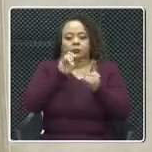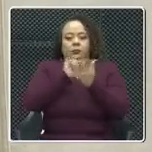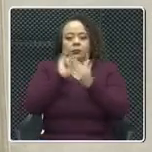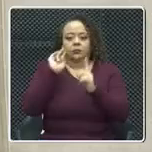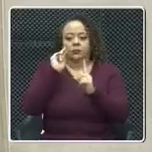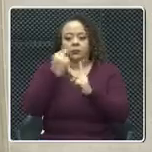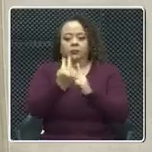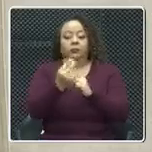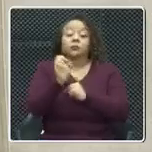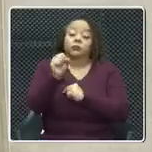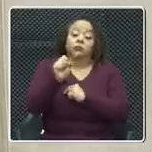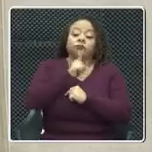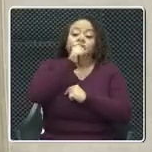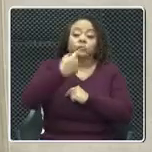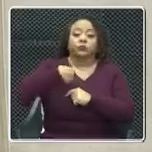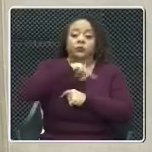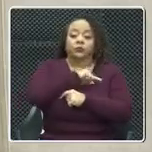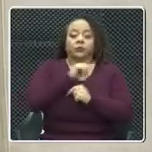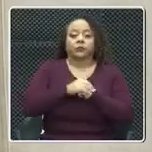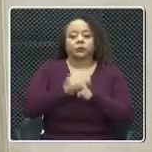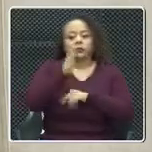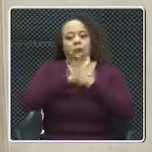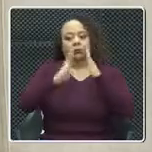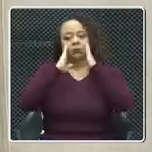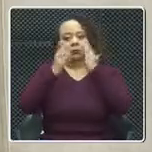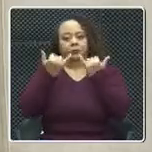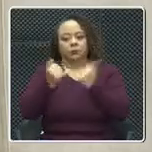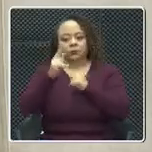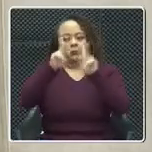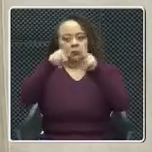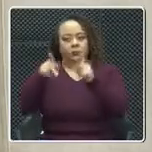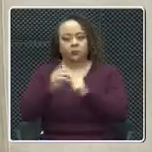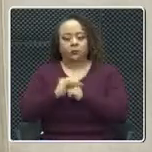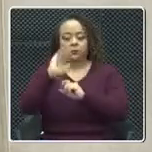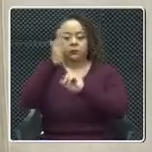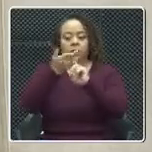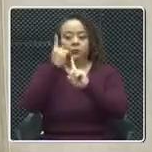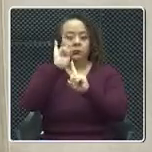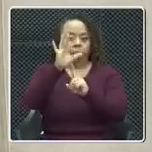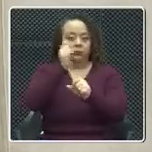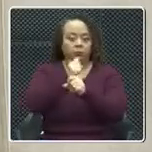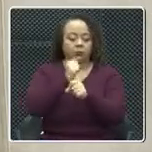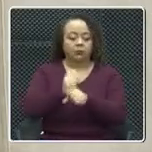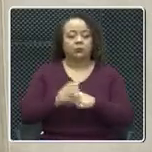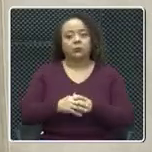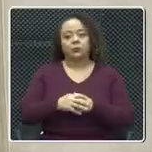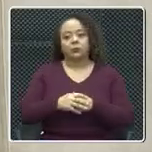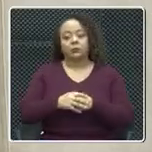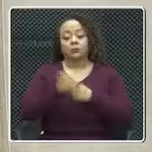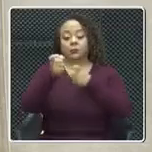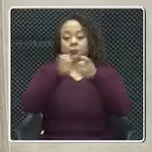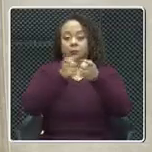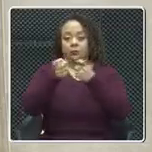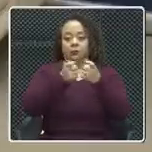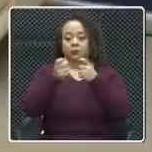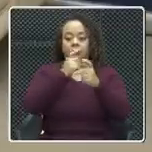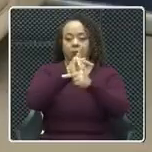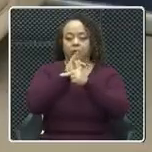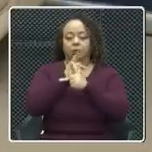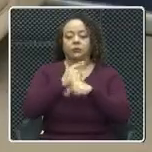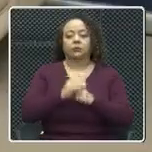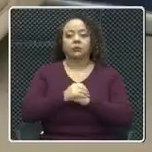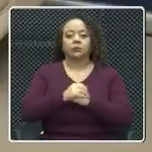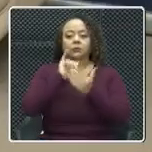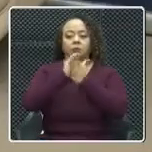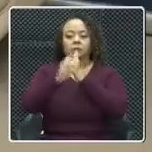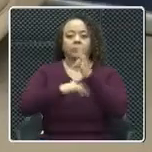¿verdad? Si bien es cierto, nosotros estamos en el lado donde atendemos ya a una persona que ha estado afectada por su trabajo, la gestión preventiva